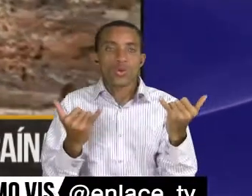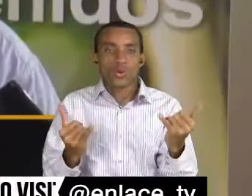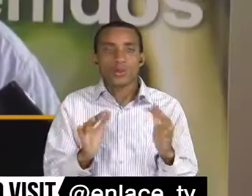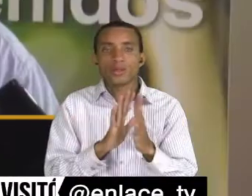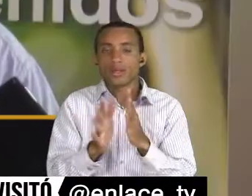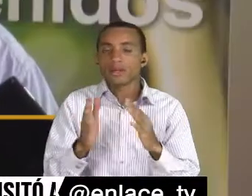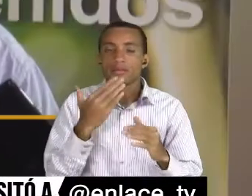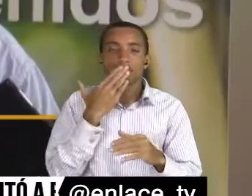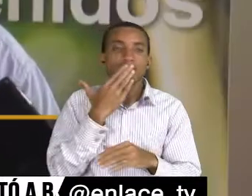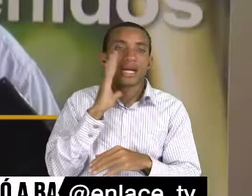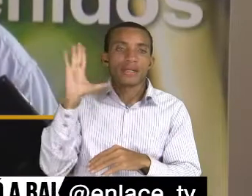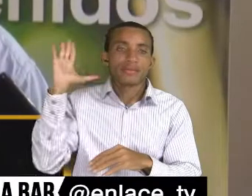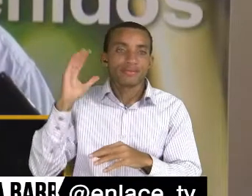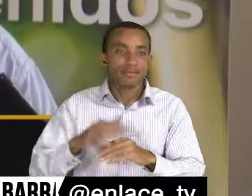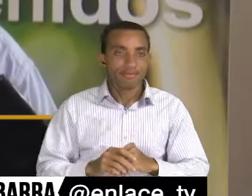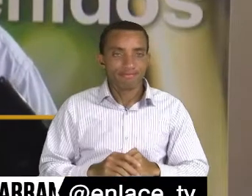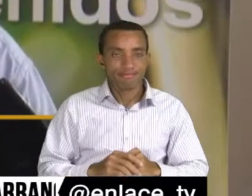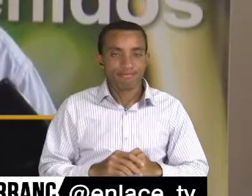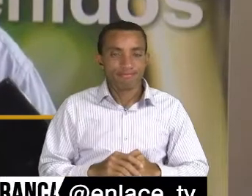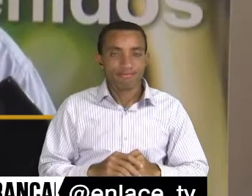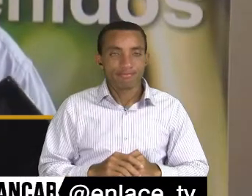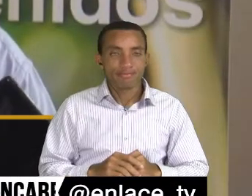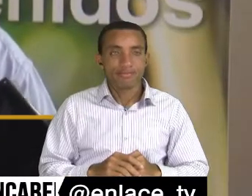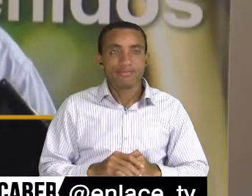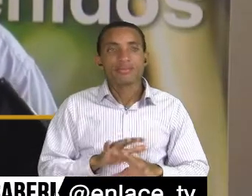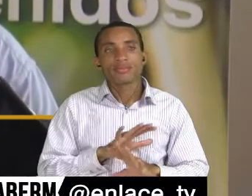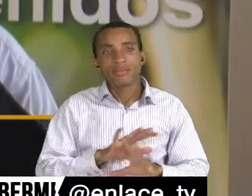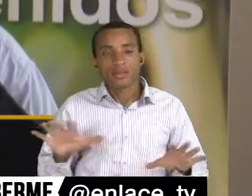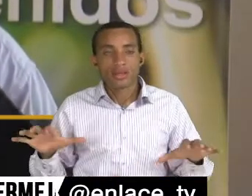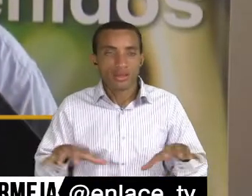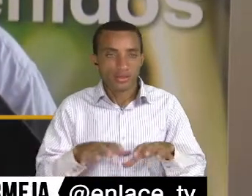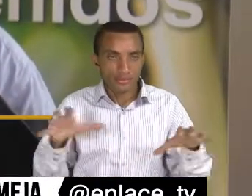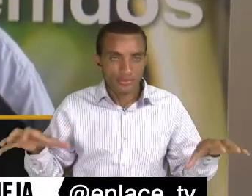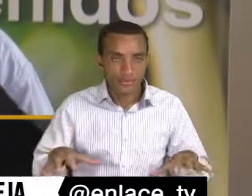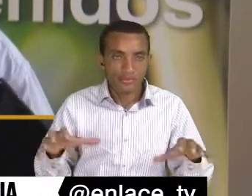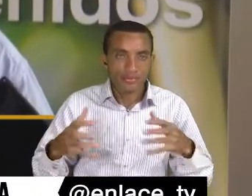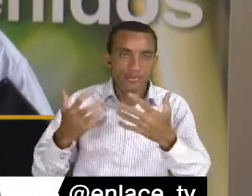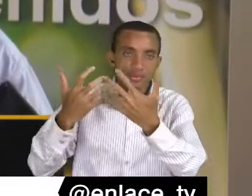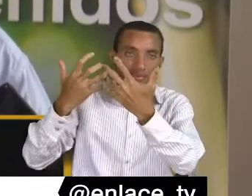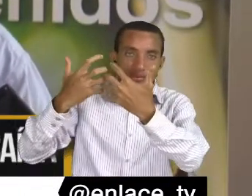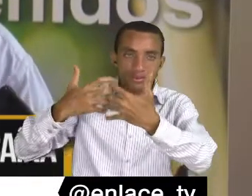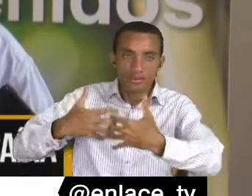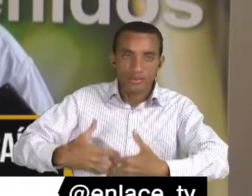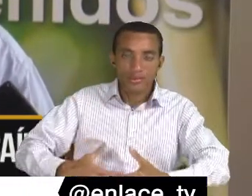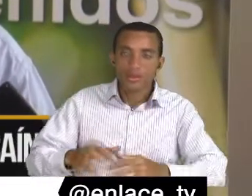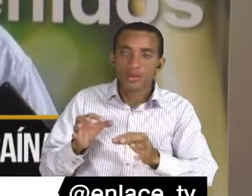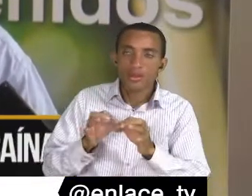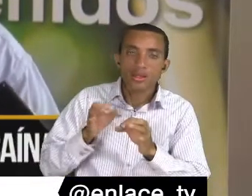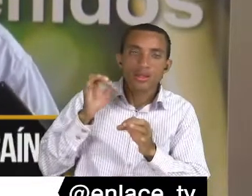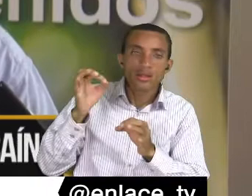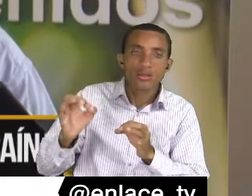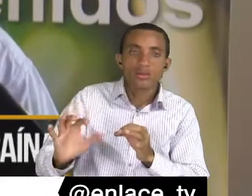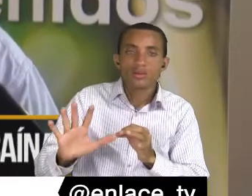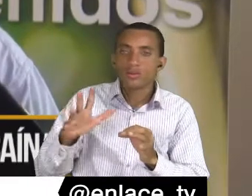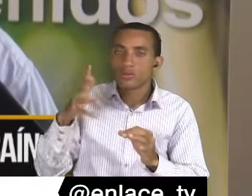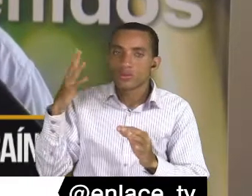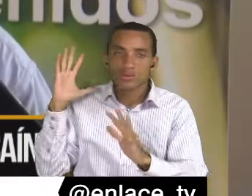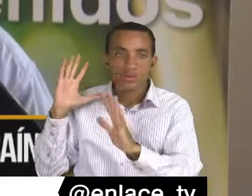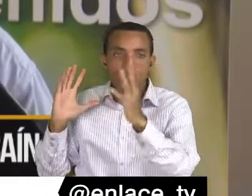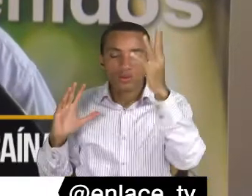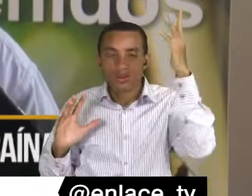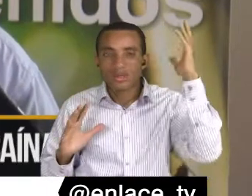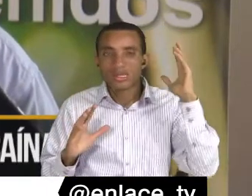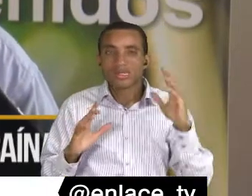del pasado. Lo que ha habido aquí es un sesgo contra la actividad empresarial en el campo. Muchos no conciben que el